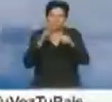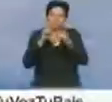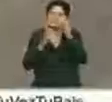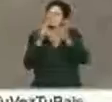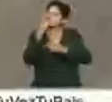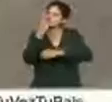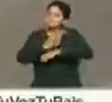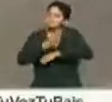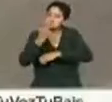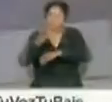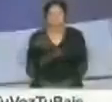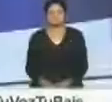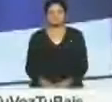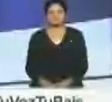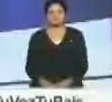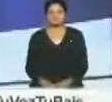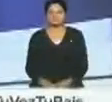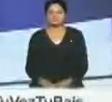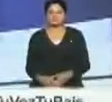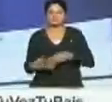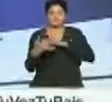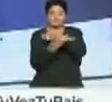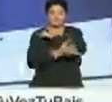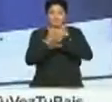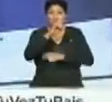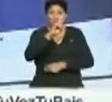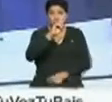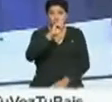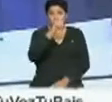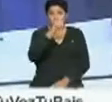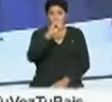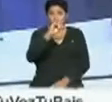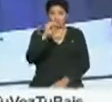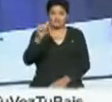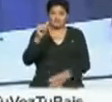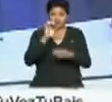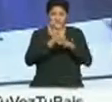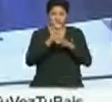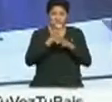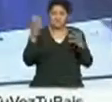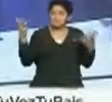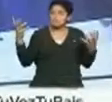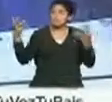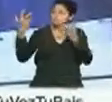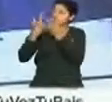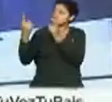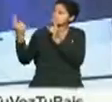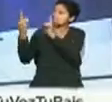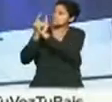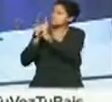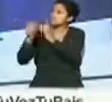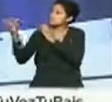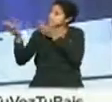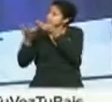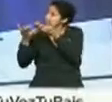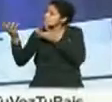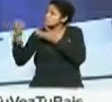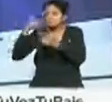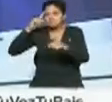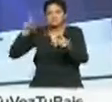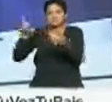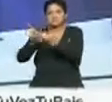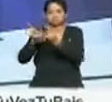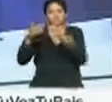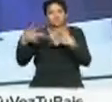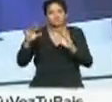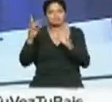Agencia Nacional de Tránsito. Ecuador y Rusia llegaron a importantes acuerdos en el encuentro mantenido por ambas naciones. Les contamos